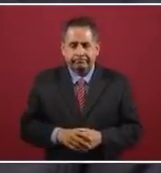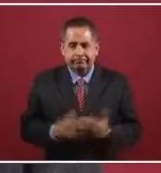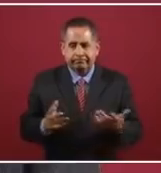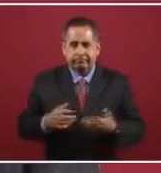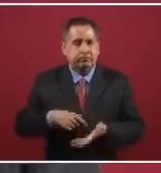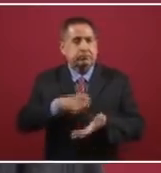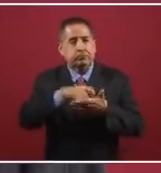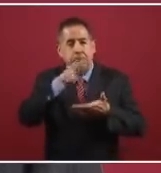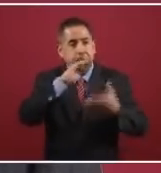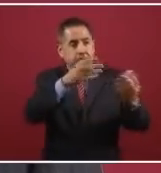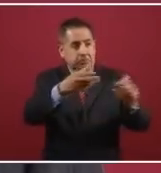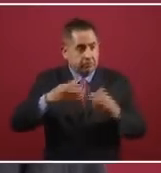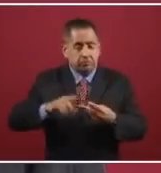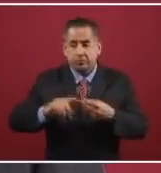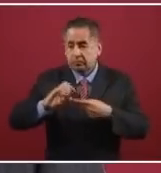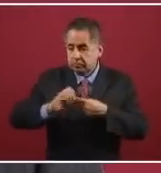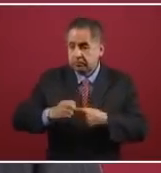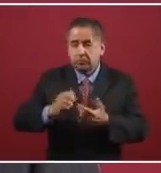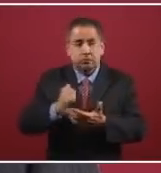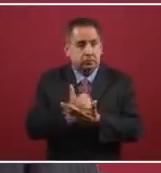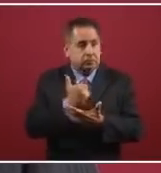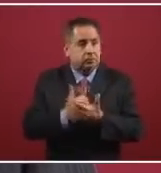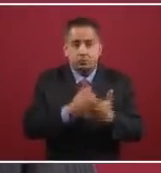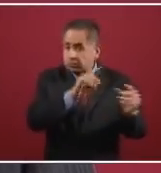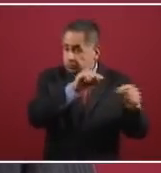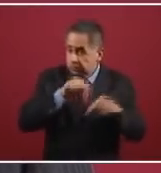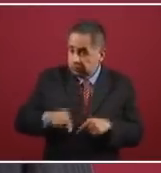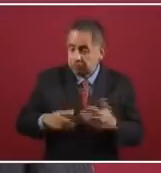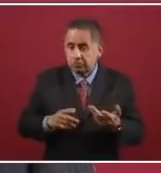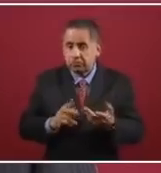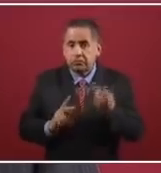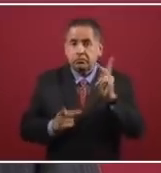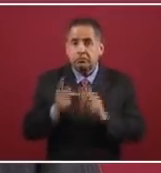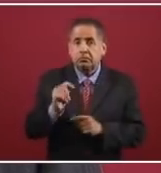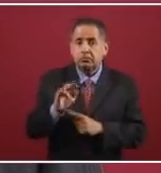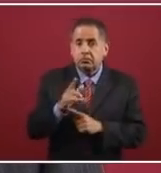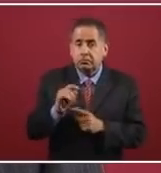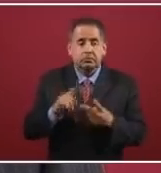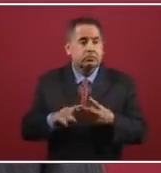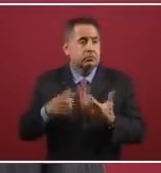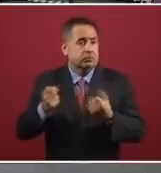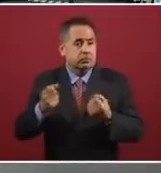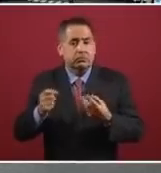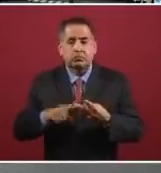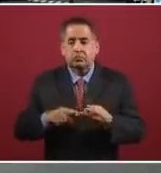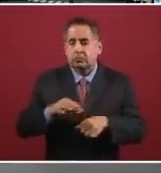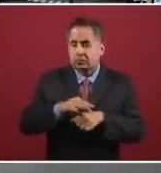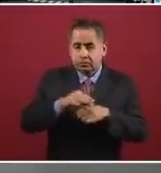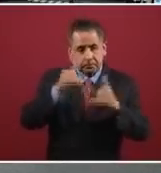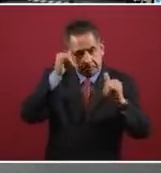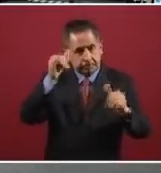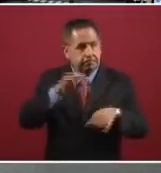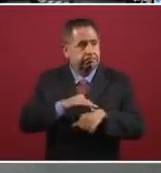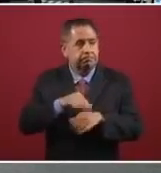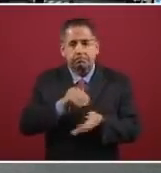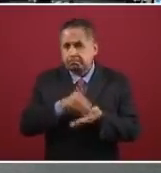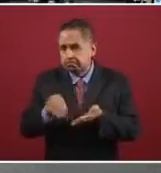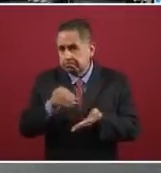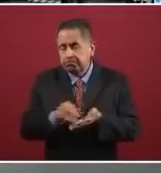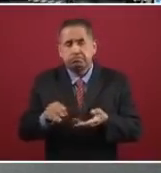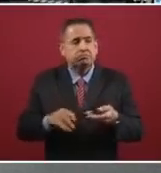Compramos maíz, frijol, arroz, trigo, leche, carne de res, carne de cerdo,